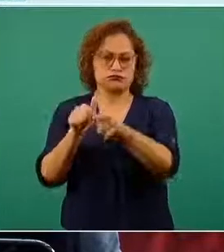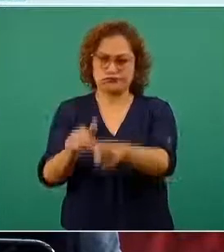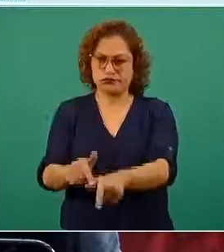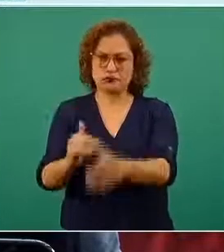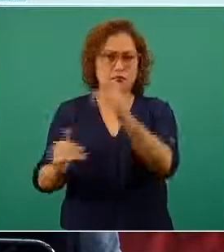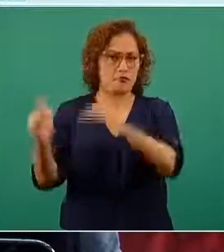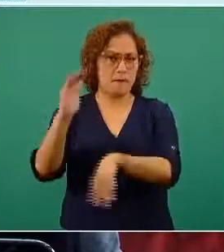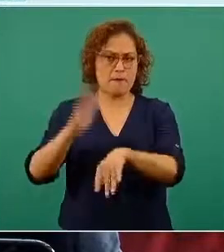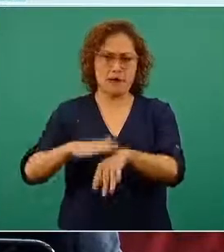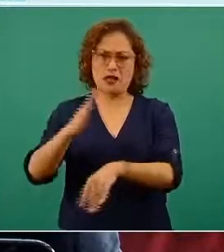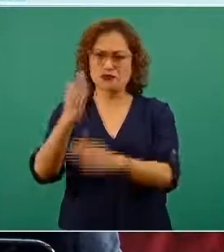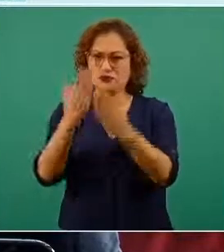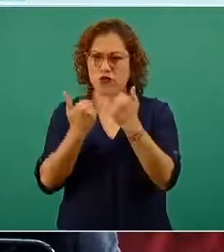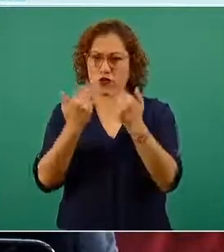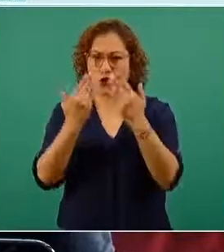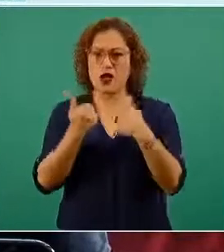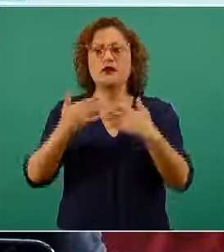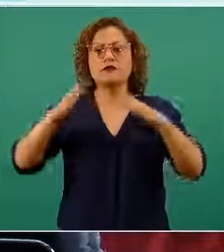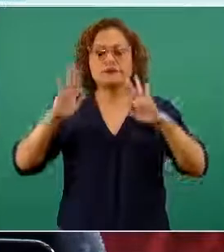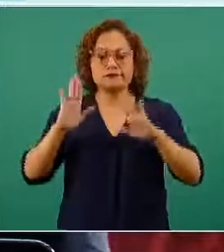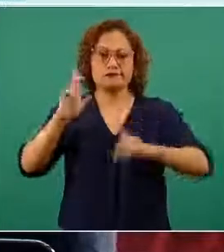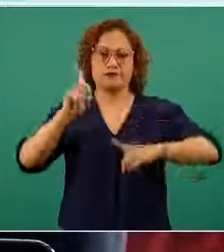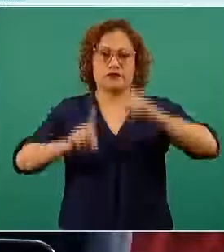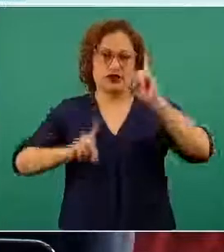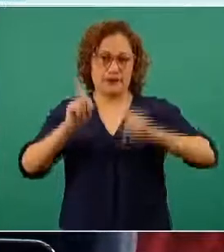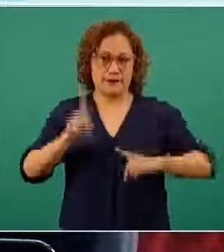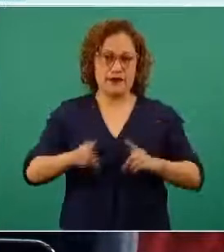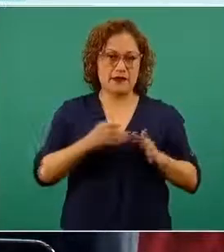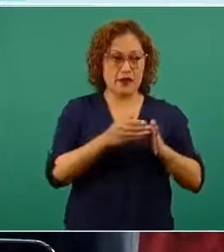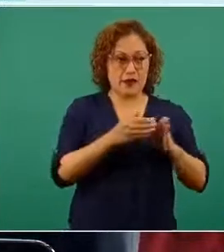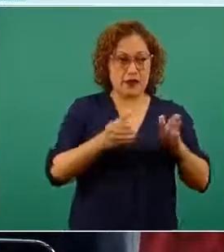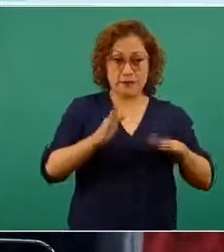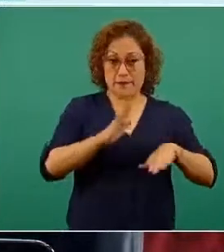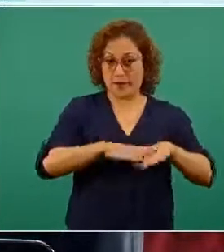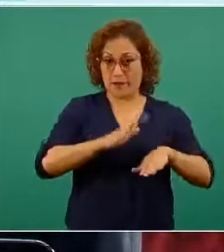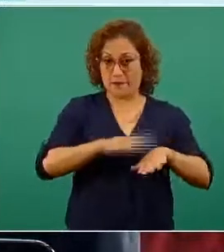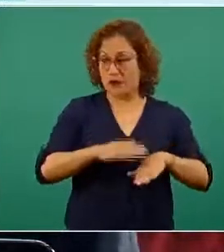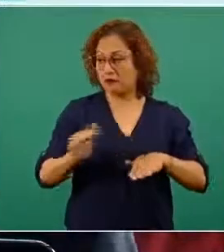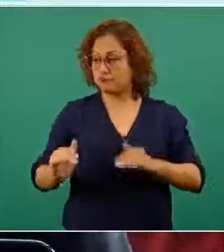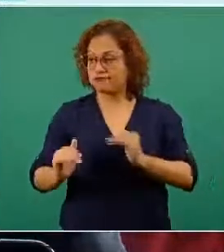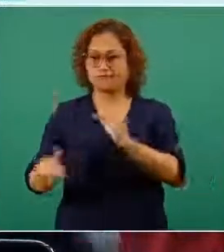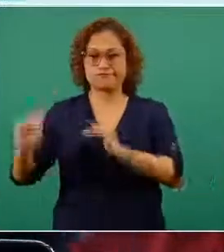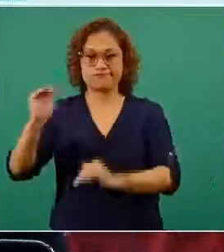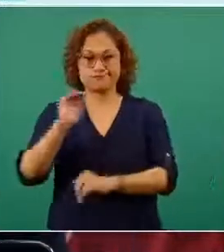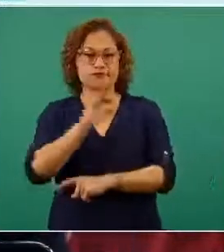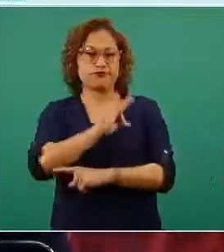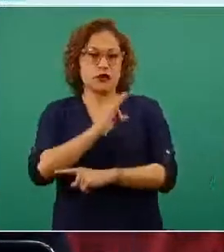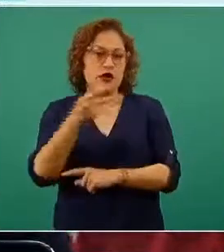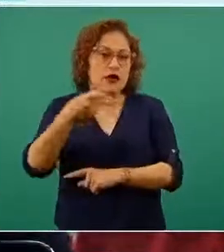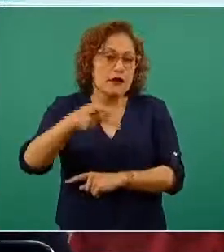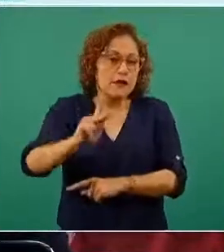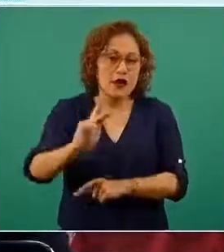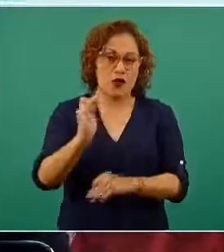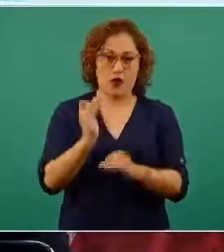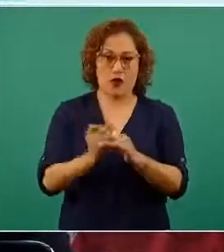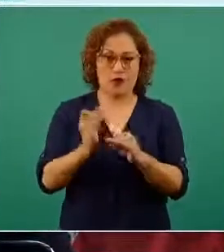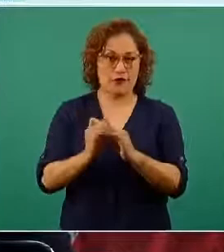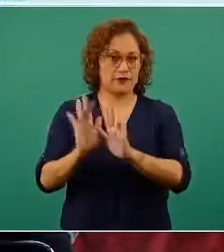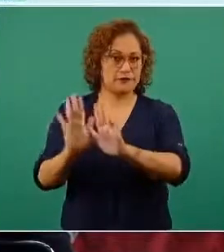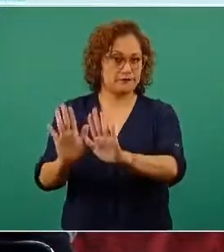última carga continúe subiendo, podría ocurrir, pero todavía nos mantenemos en ese 1% de